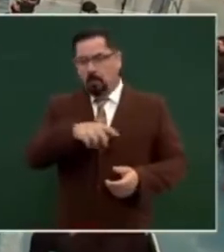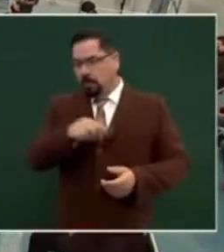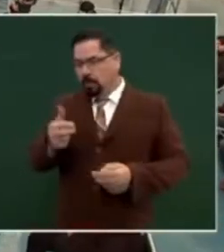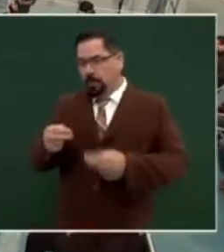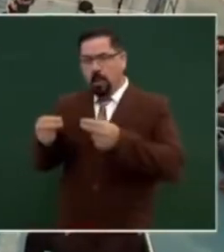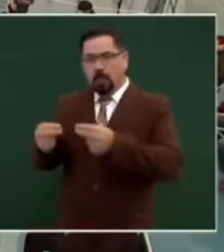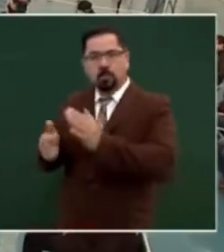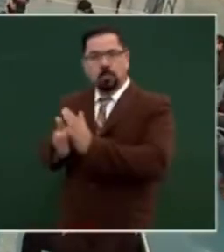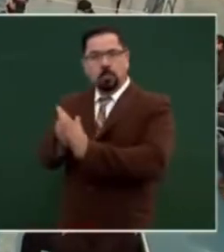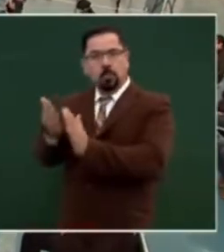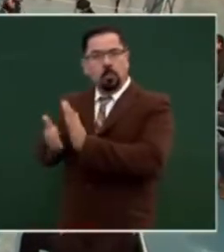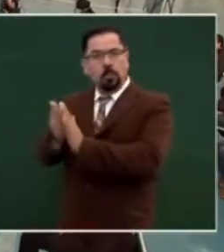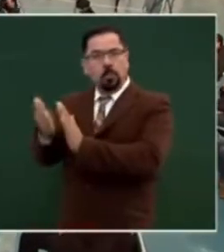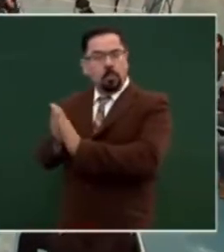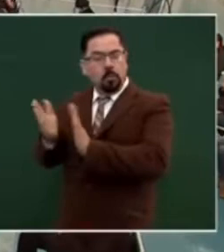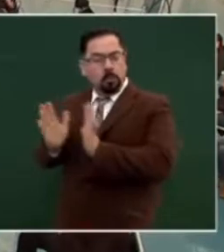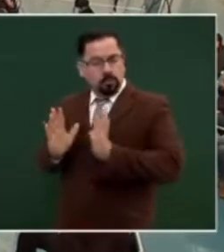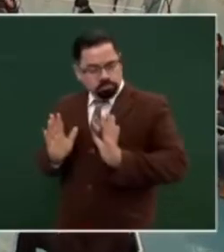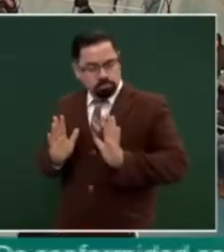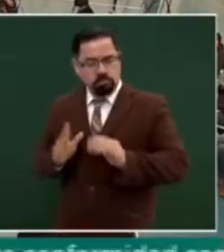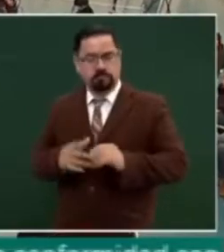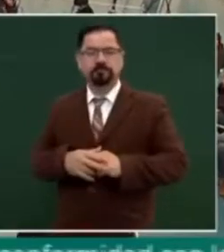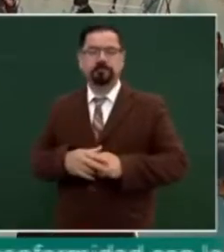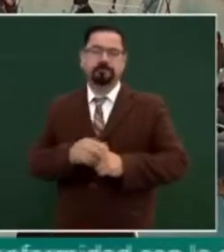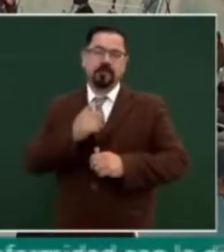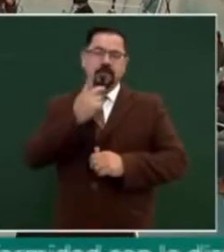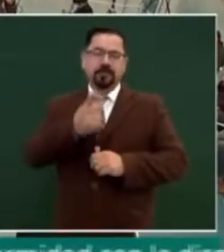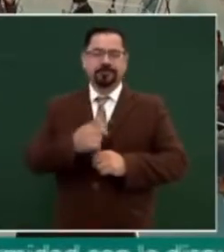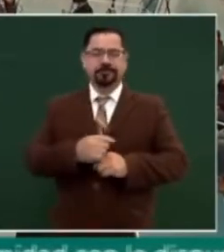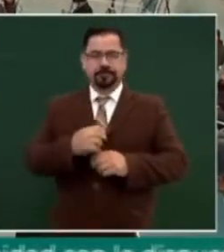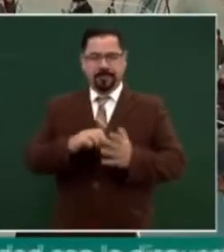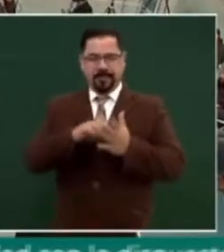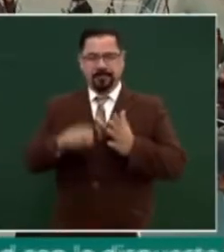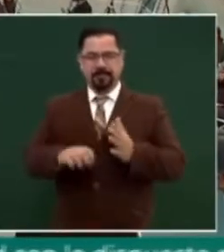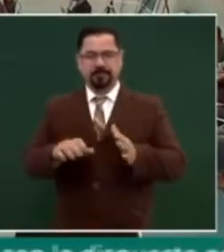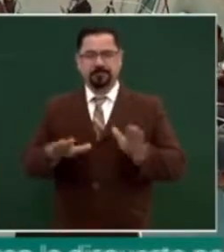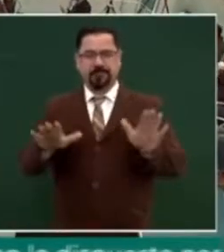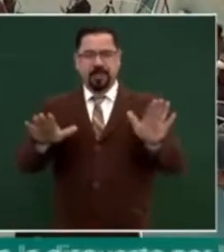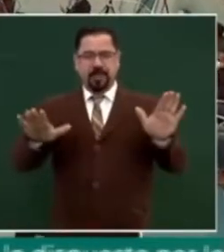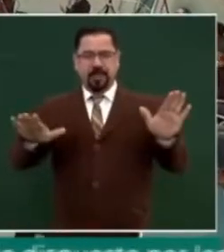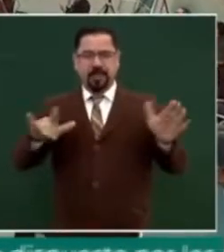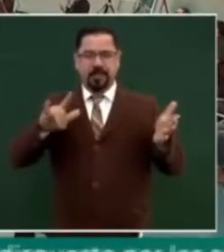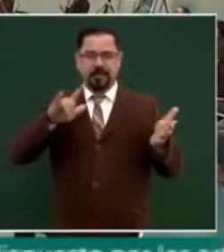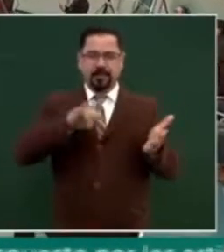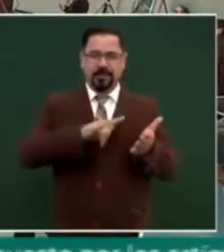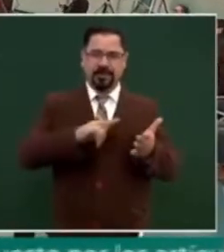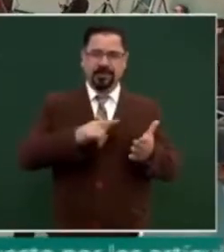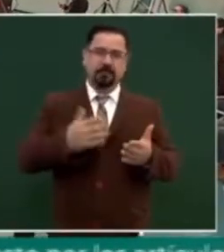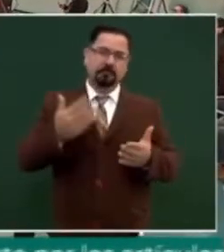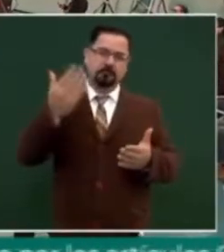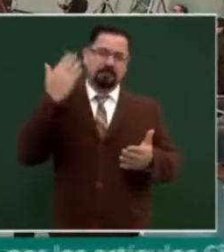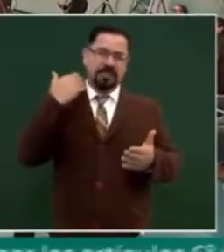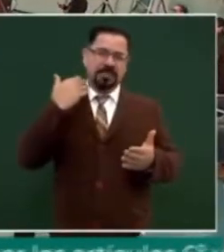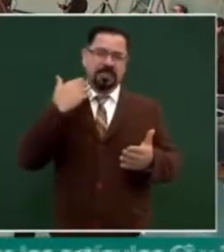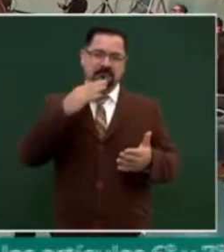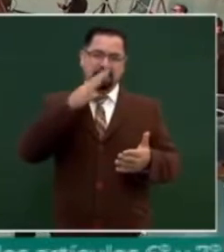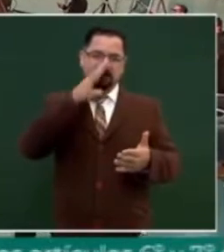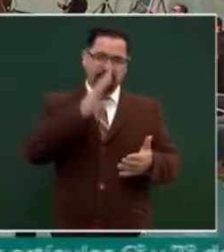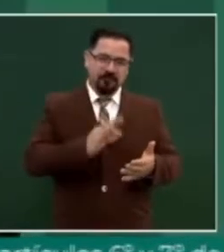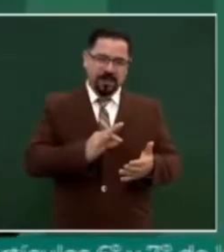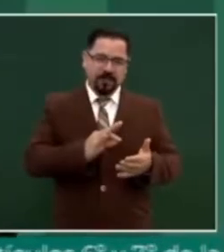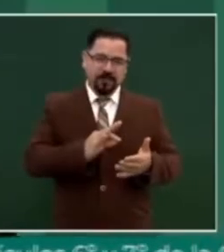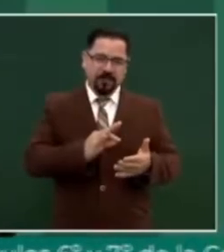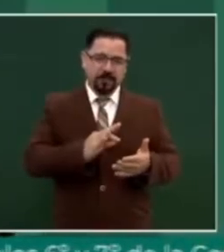les decía yo que el aeropuerto fallido de